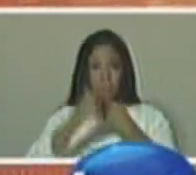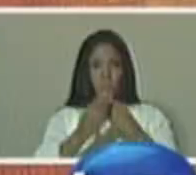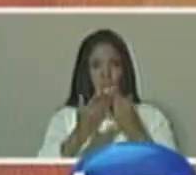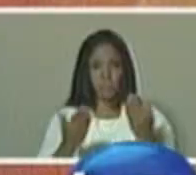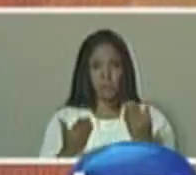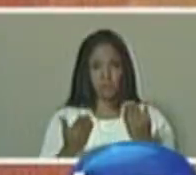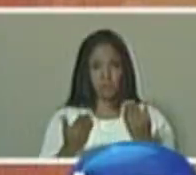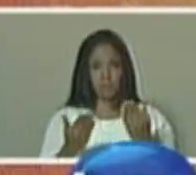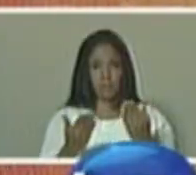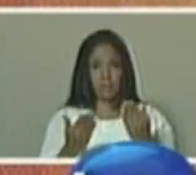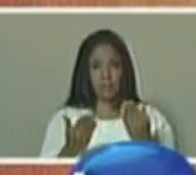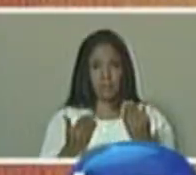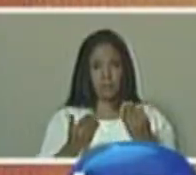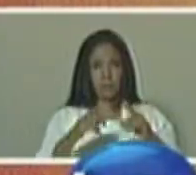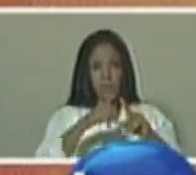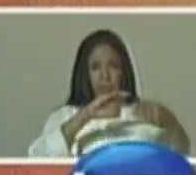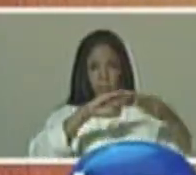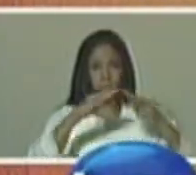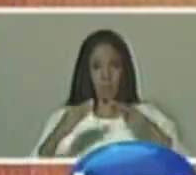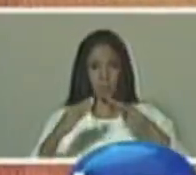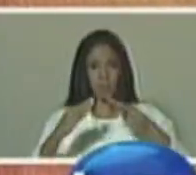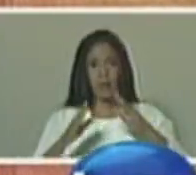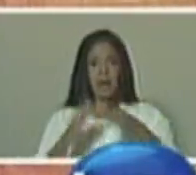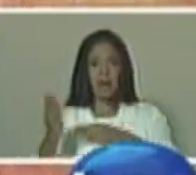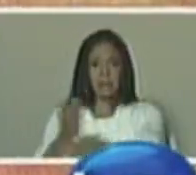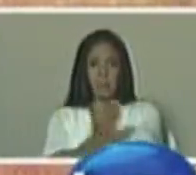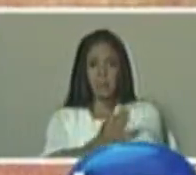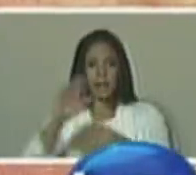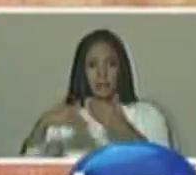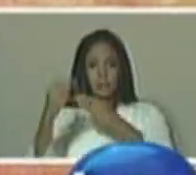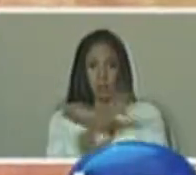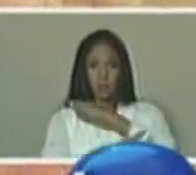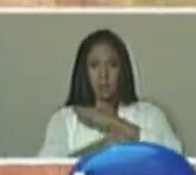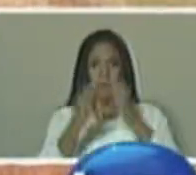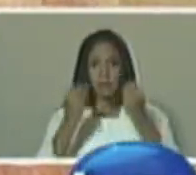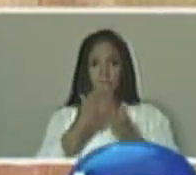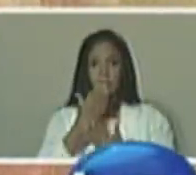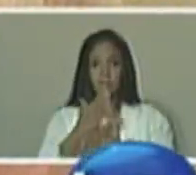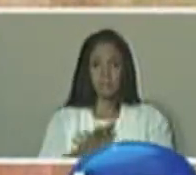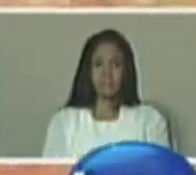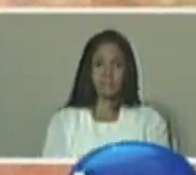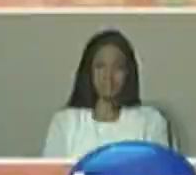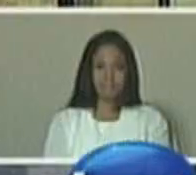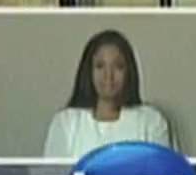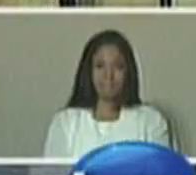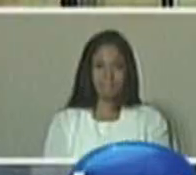hasta un país en general. Muchas gracias.